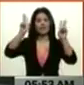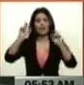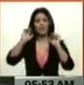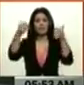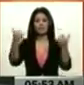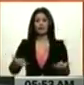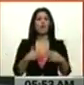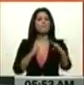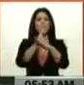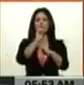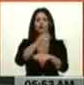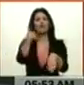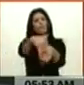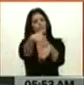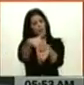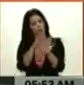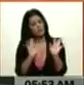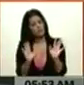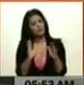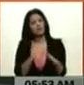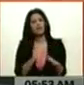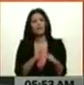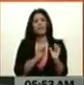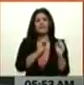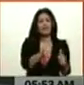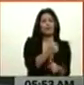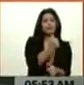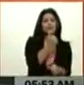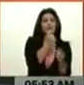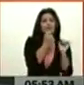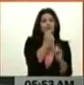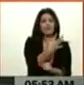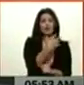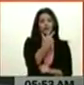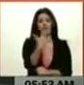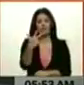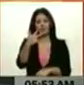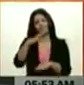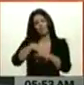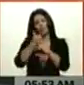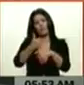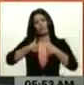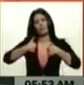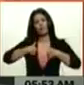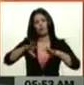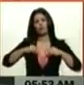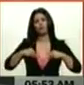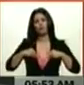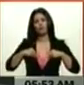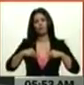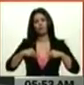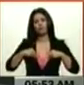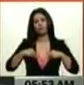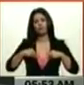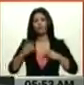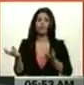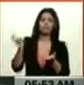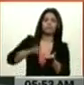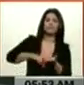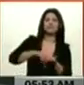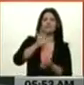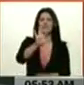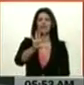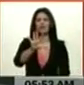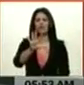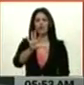vamos a hacer pausa. Yo pido disculpas, pero arrancamos a las 33. Yo tengo parte de esa responsabilidad, la asumo yo. Me paré a las